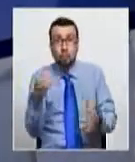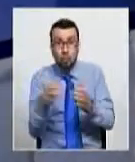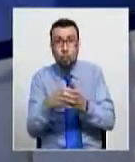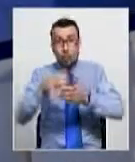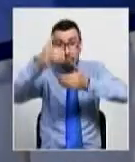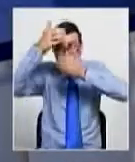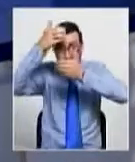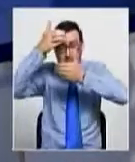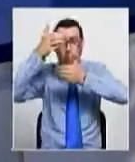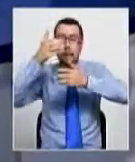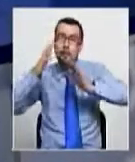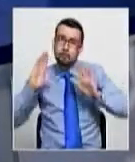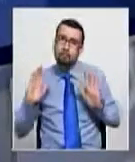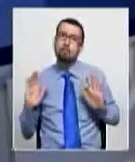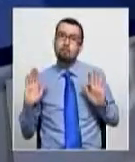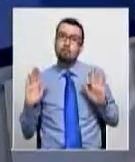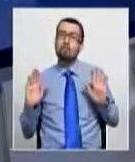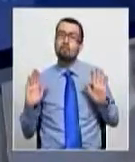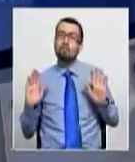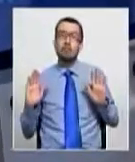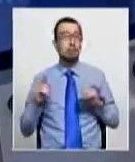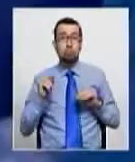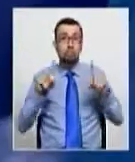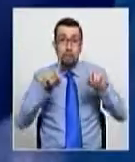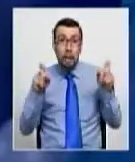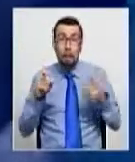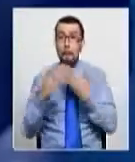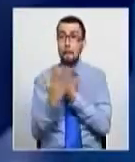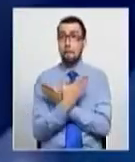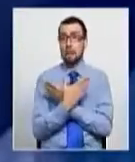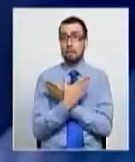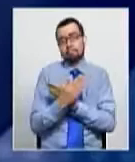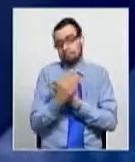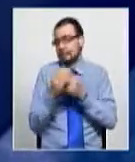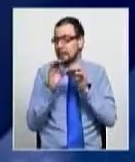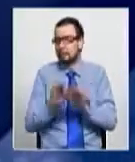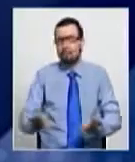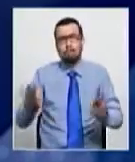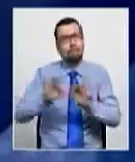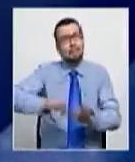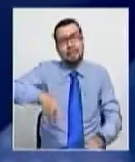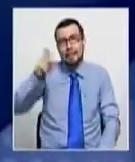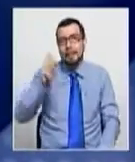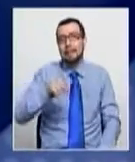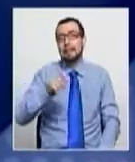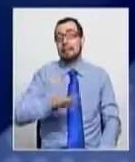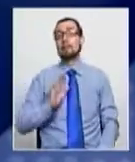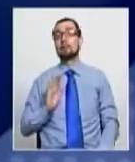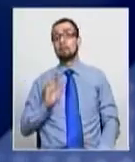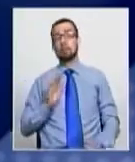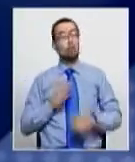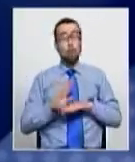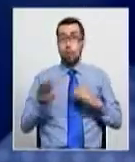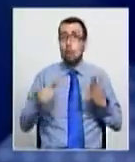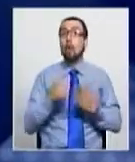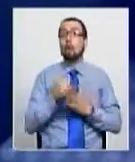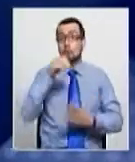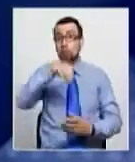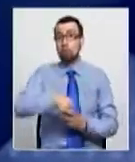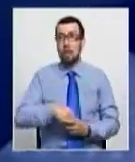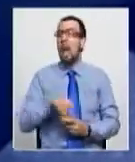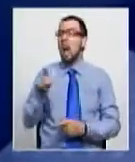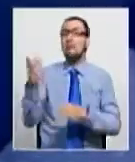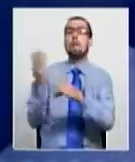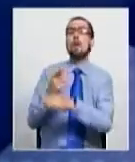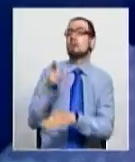de todas maneras el tema de la fase es un tema necesario es un tema de todos la paz no es un problema de los